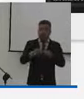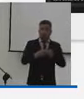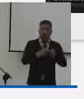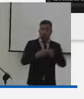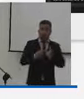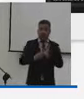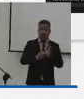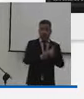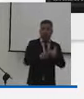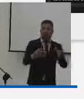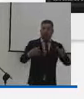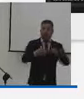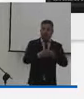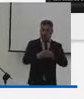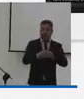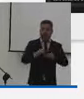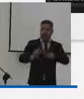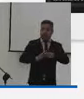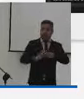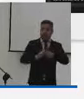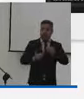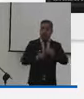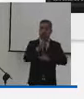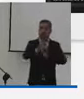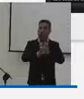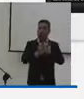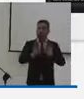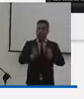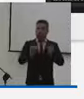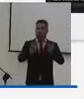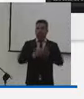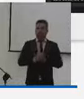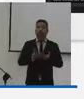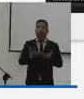asociaciones que se van a implementar con la nueva ley.